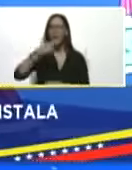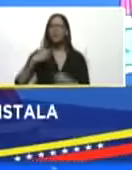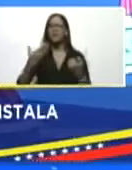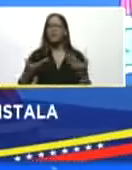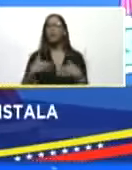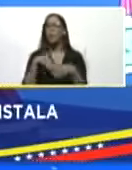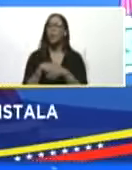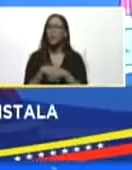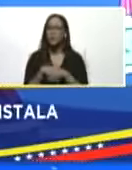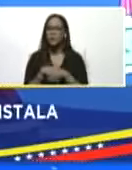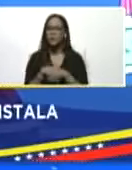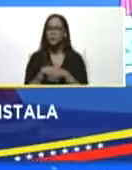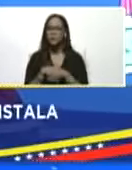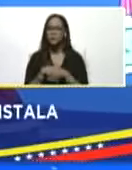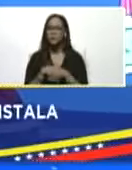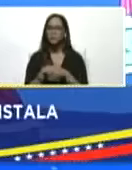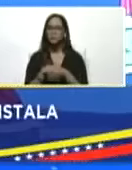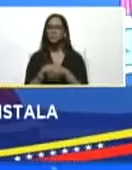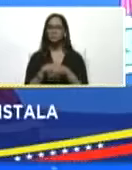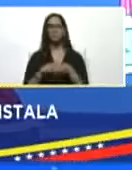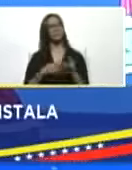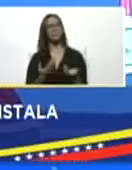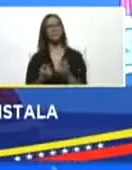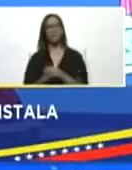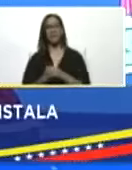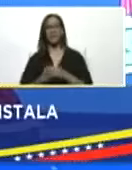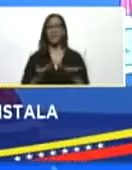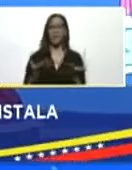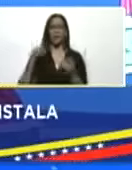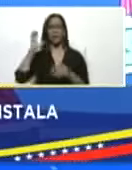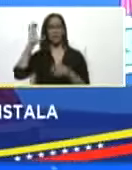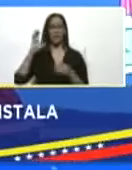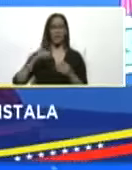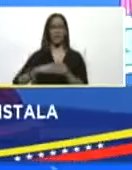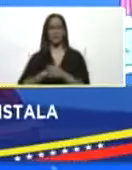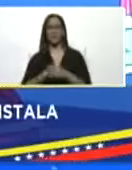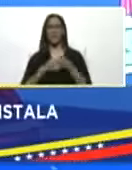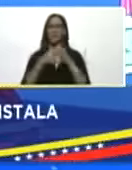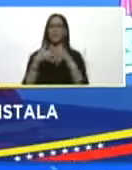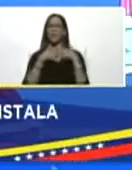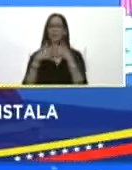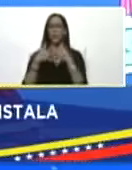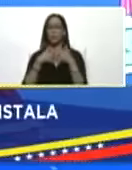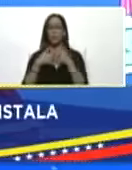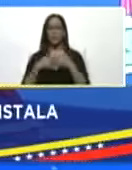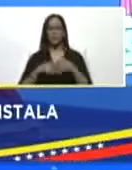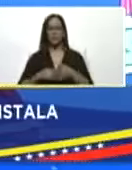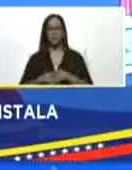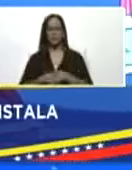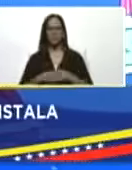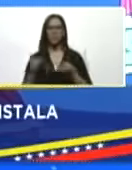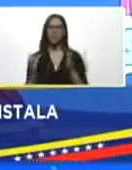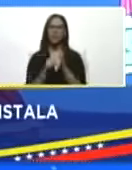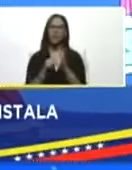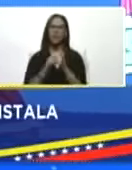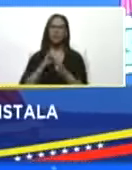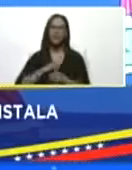votos y sometiéndose a los dictados del imperio norteamericano. ¿Dónde